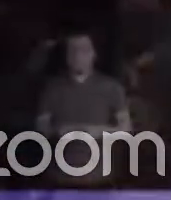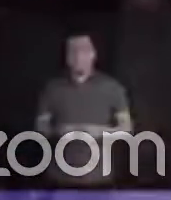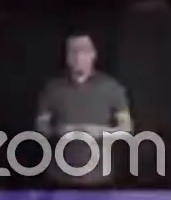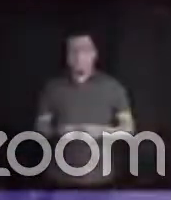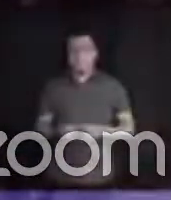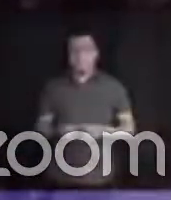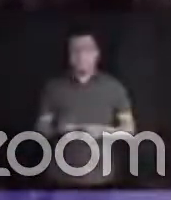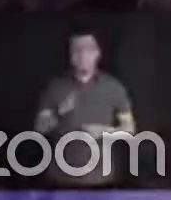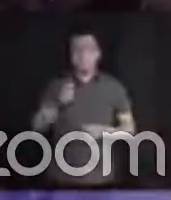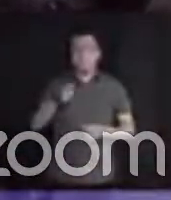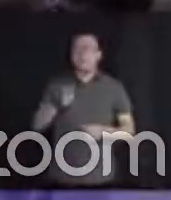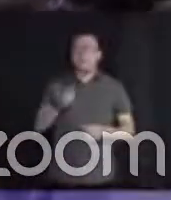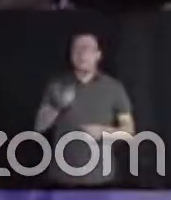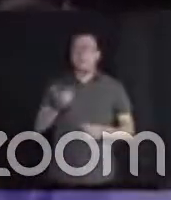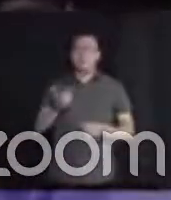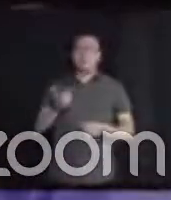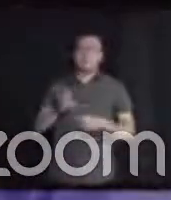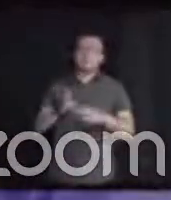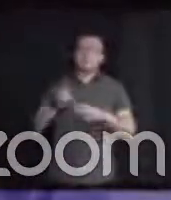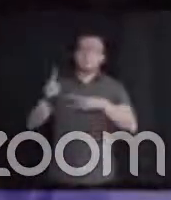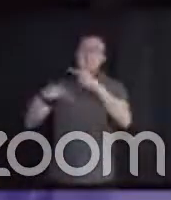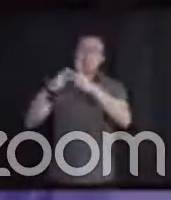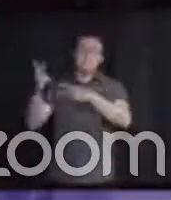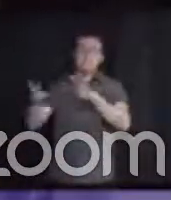¿Quién va a ir a Denver?